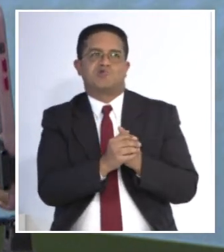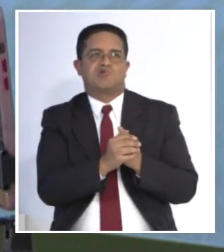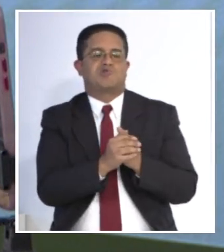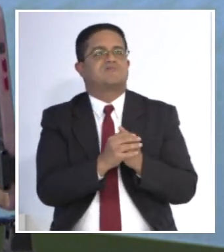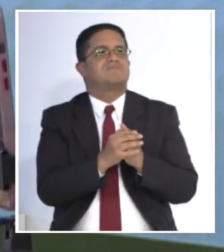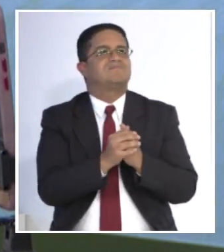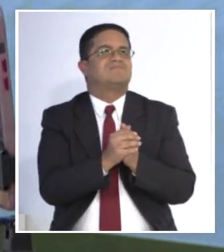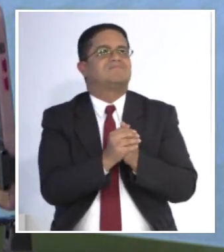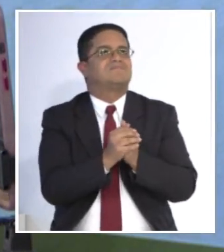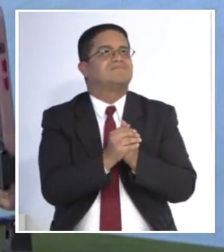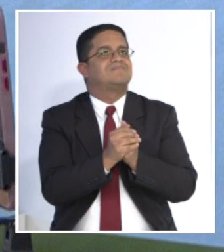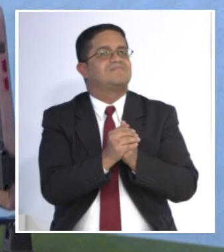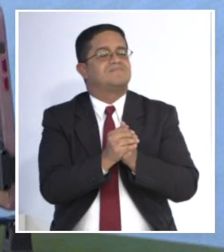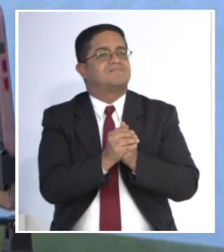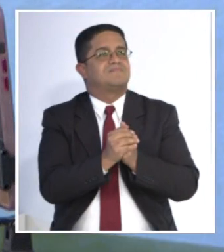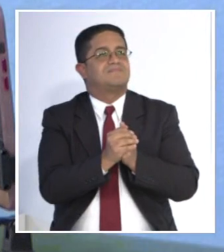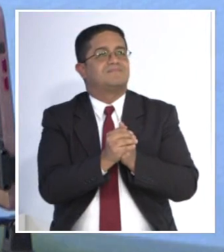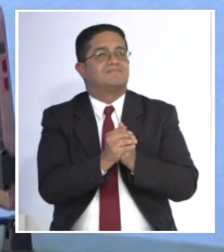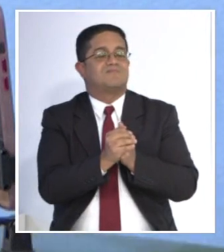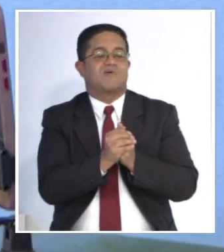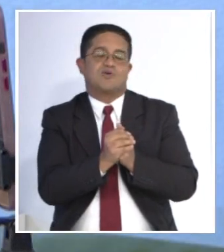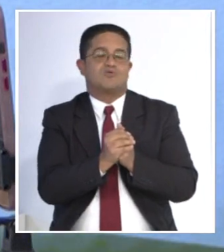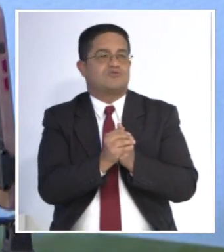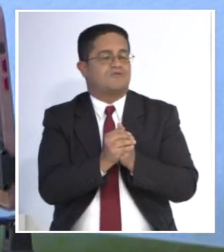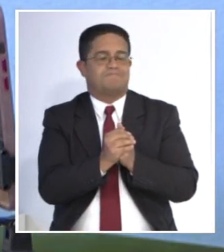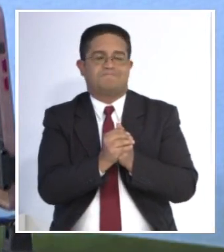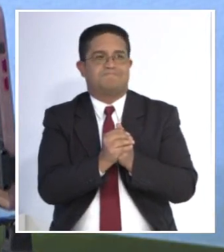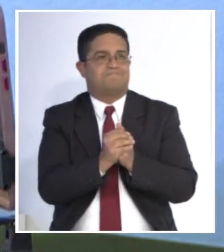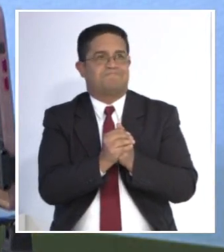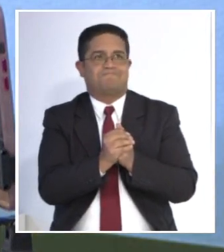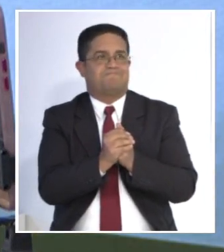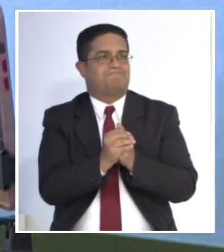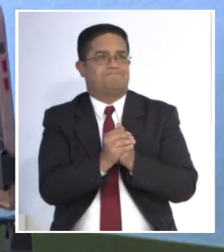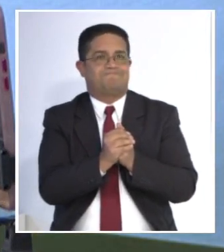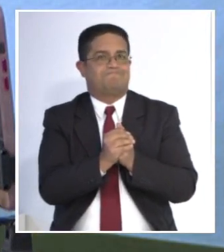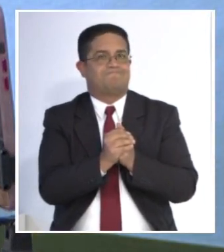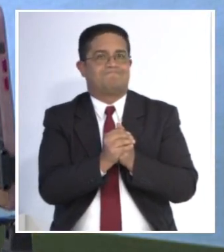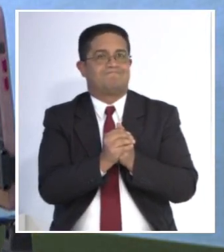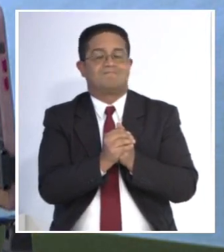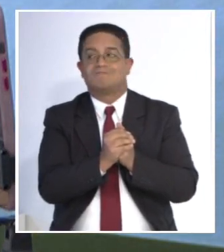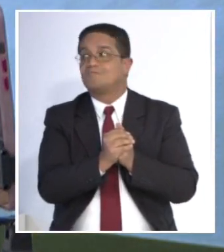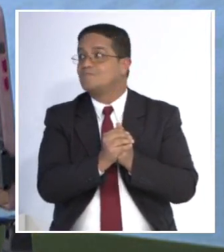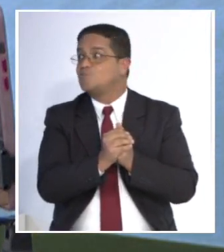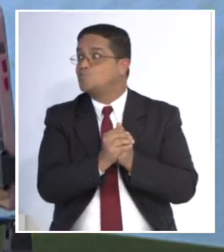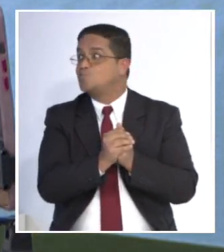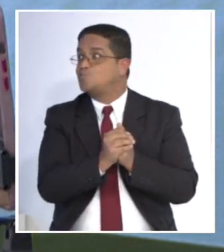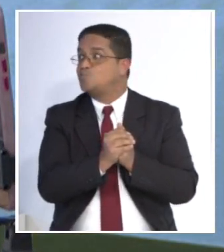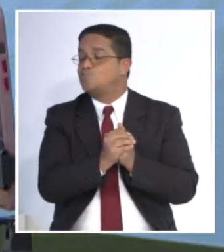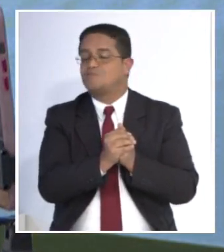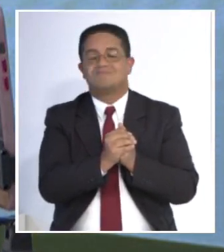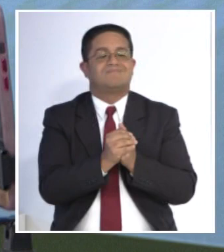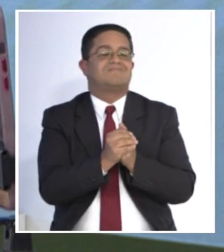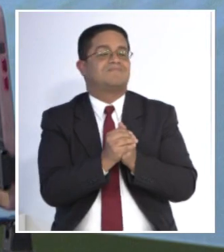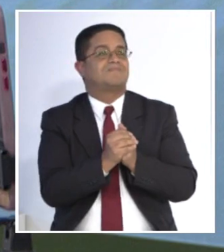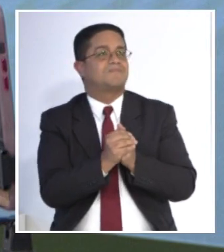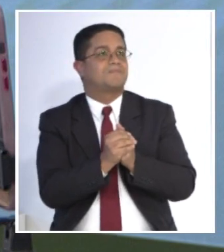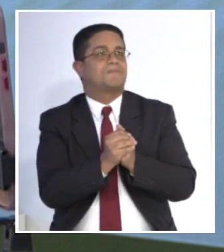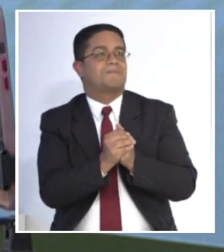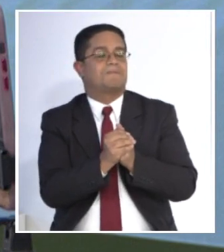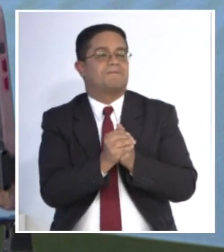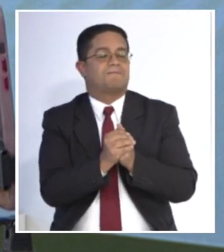y en el Centro Médico Docente de la Trinidad, donde usan básicamente ese procedimiento con la parte de